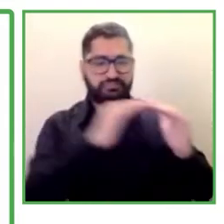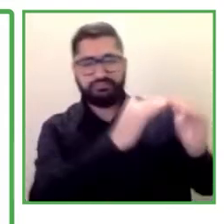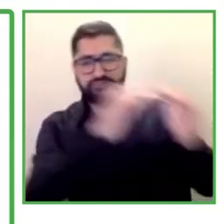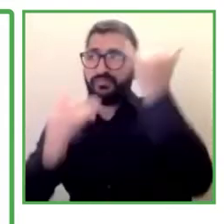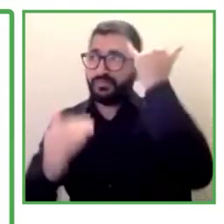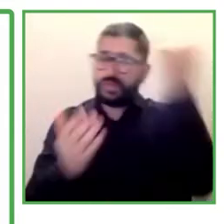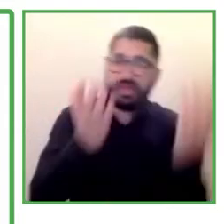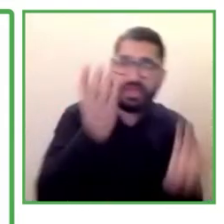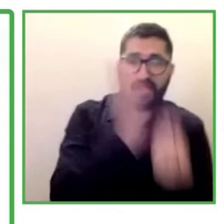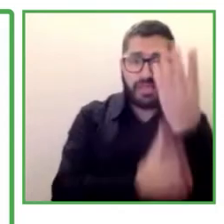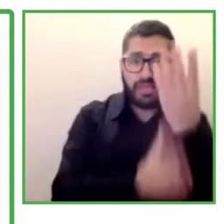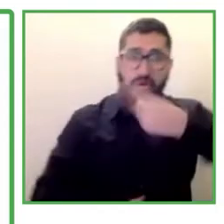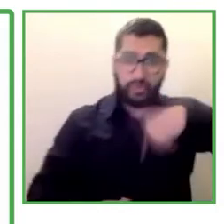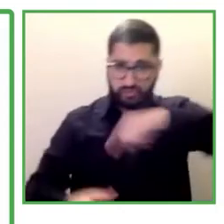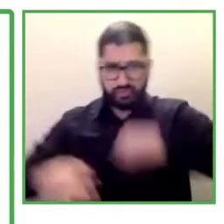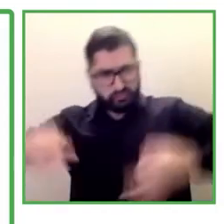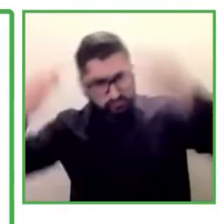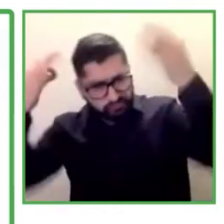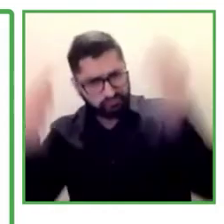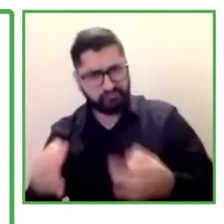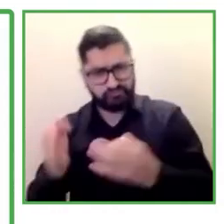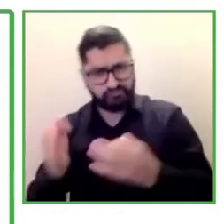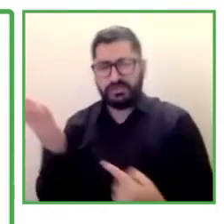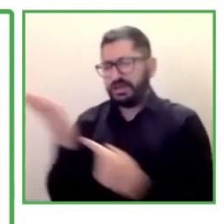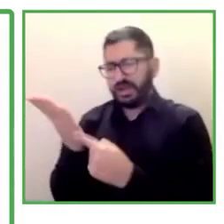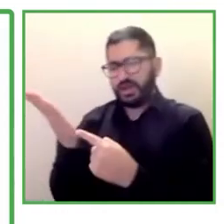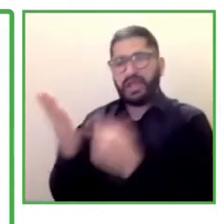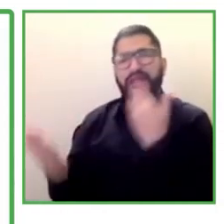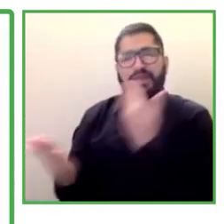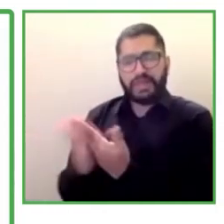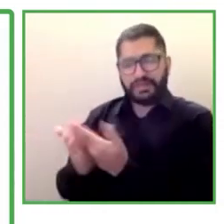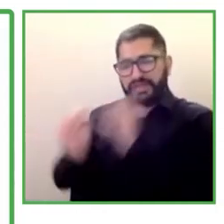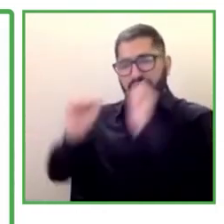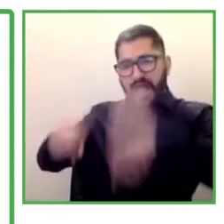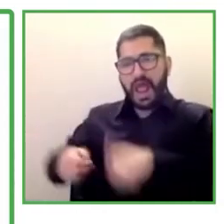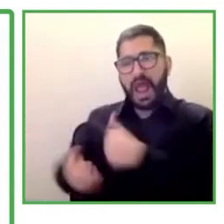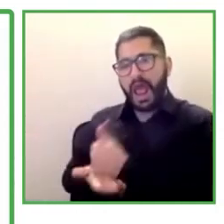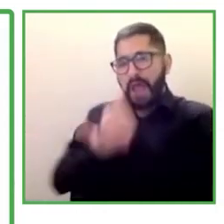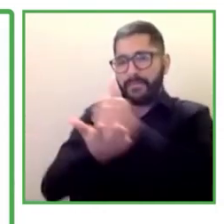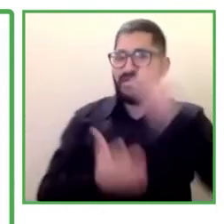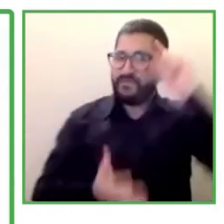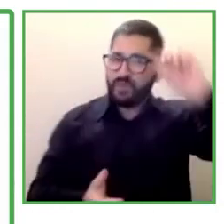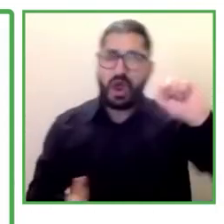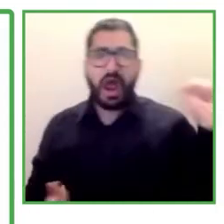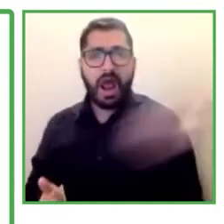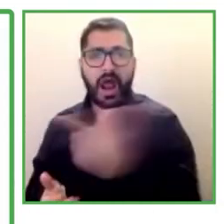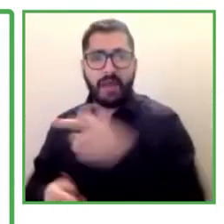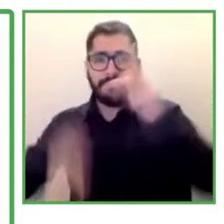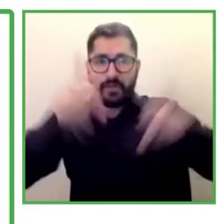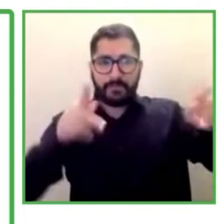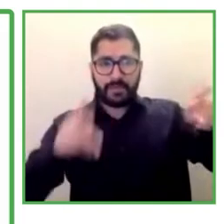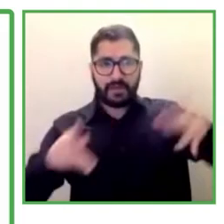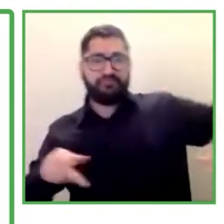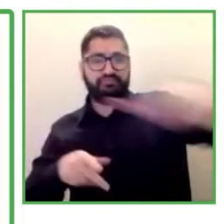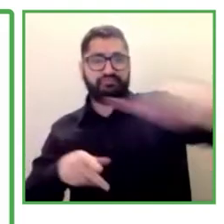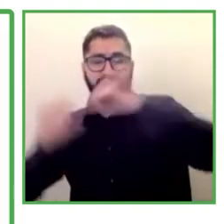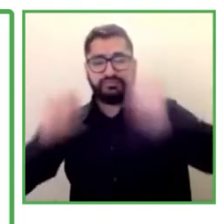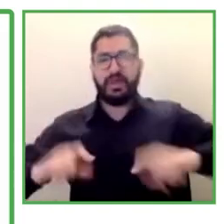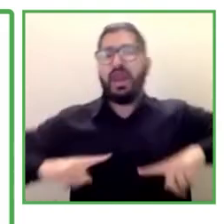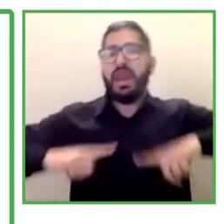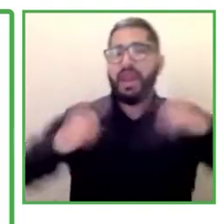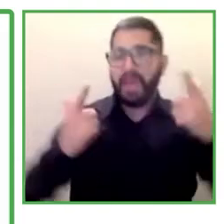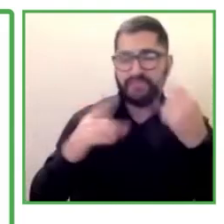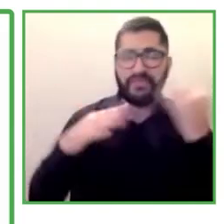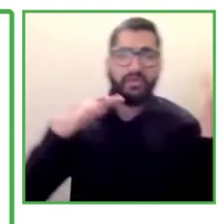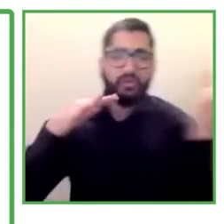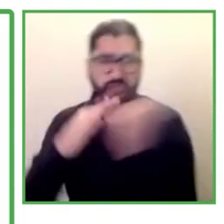para mejorar la autonomía, las condiciones de vida y la inclusión de las personas con discapacidad. Esto es muy